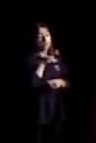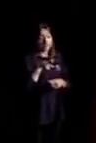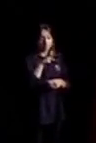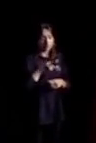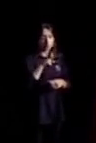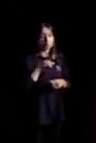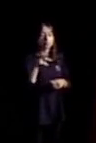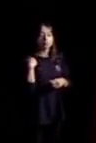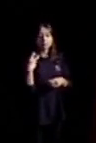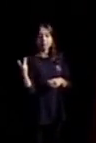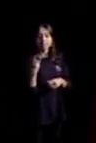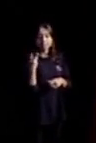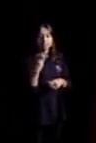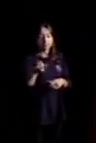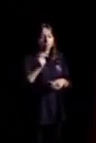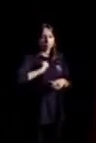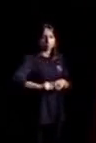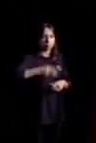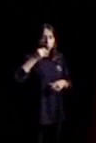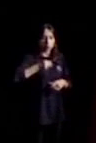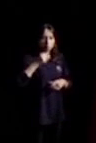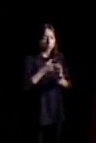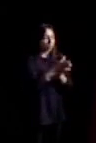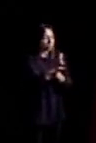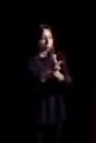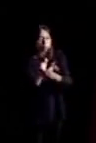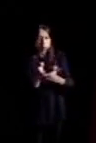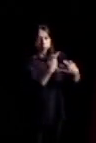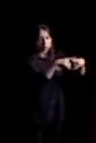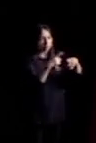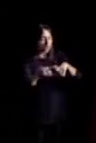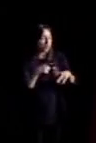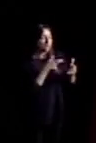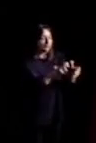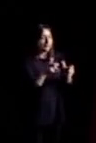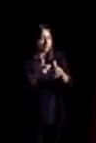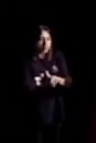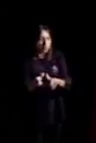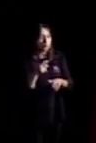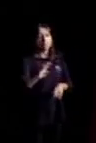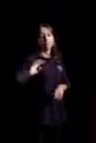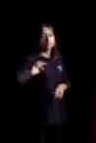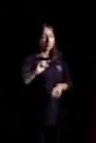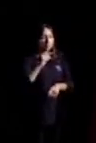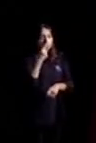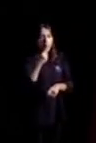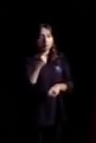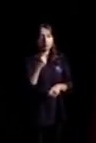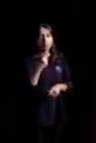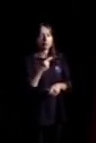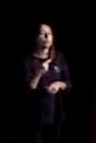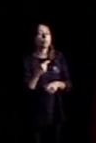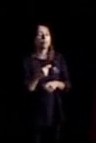de contar con tres grandes profesionales multidisciplinares de distintos ámbitos. Y, en primer lugar,